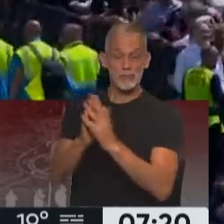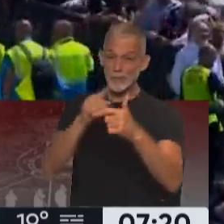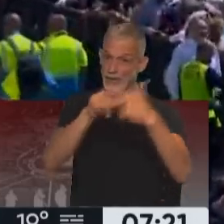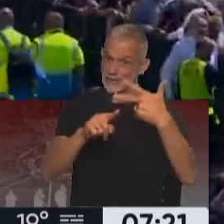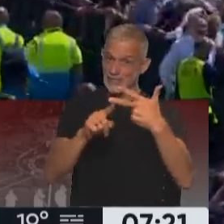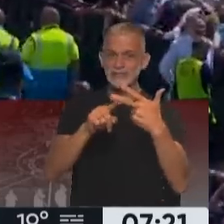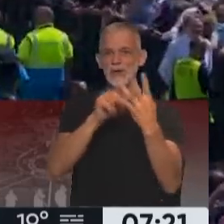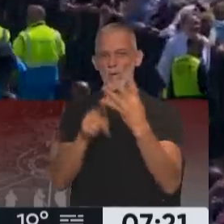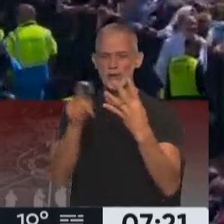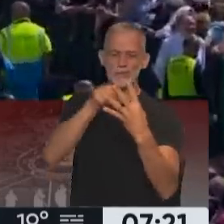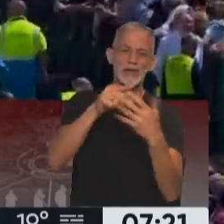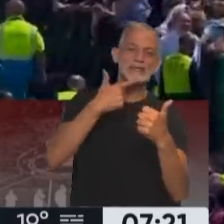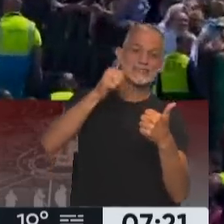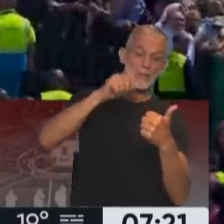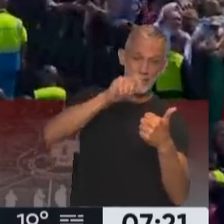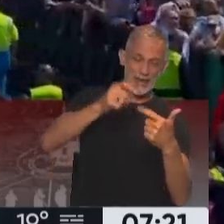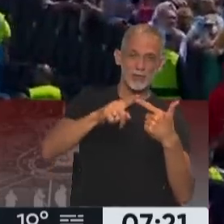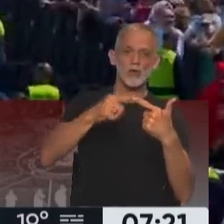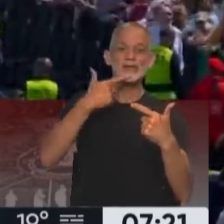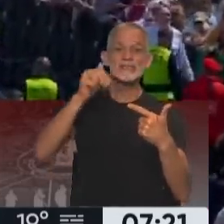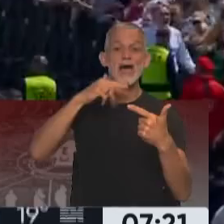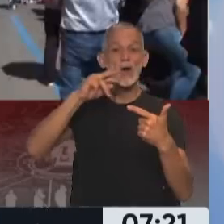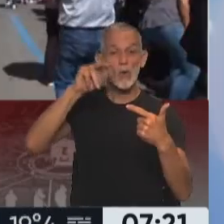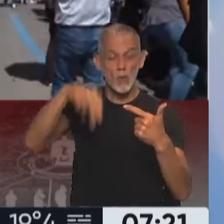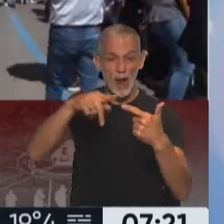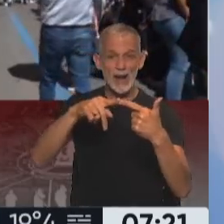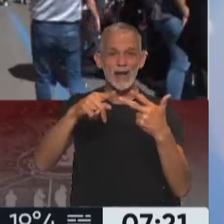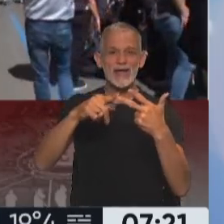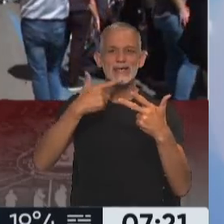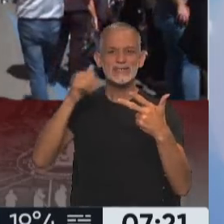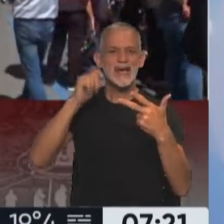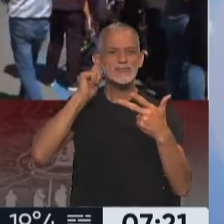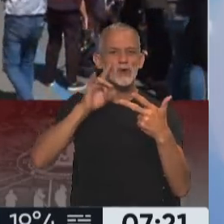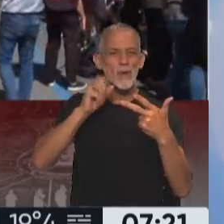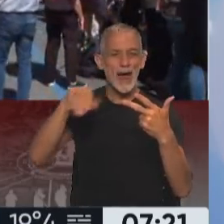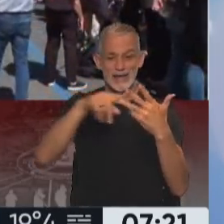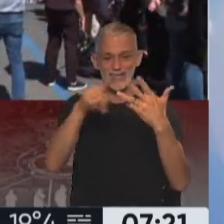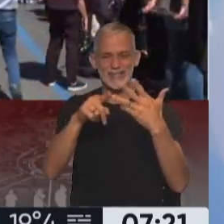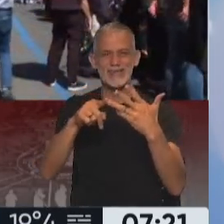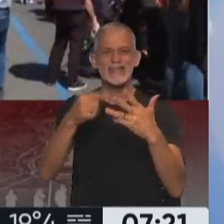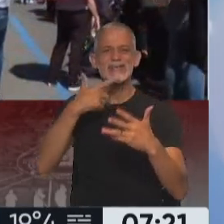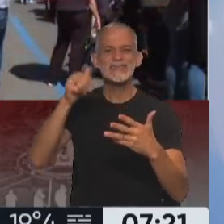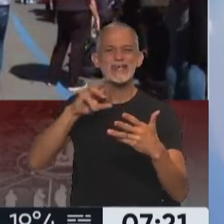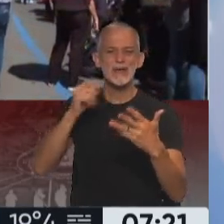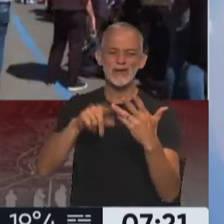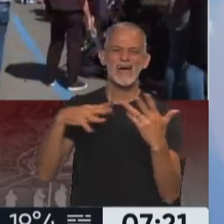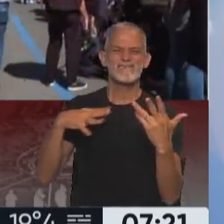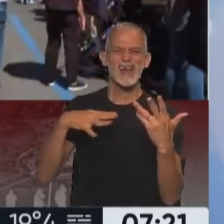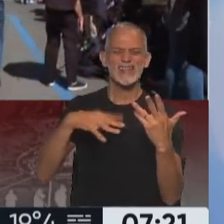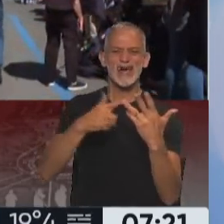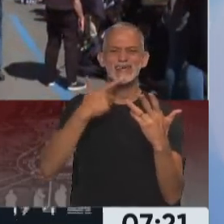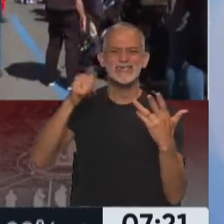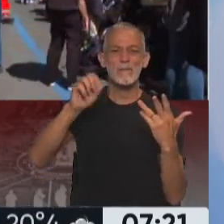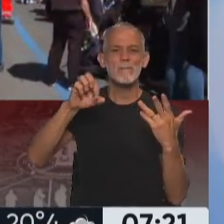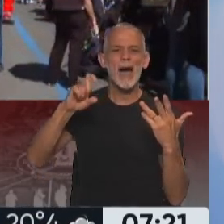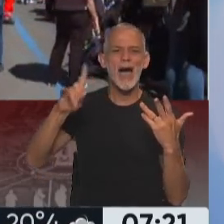pontificias: San Pedro, San Juan de Letrán, San Giovanni Laterano y de ahí a Santa María Mayor. Quedó San Pablo Extramuros, pero obviamente